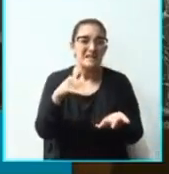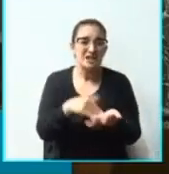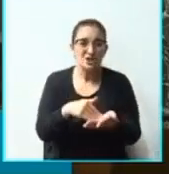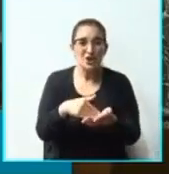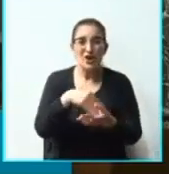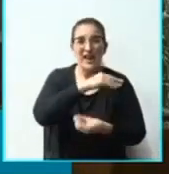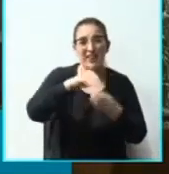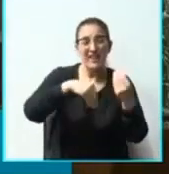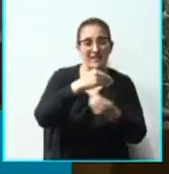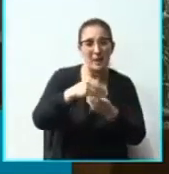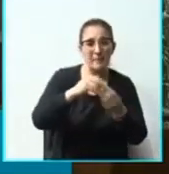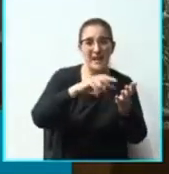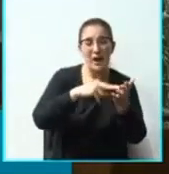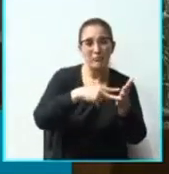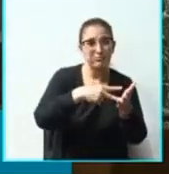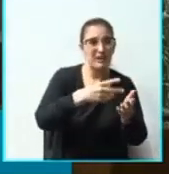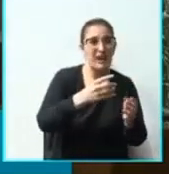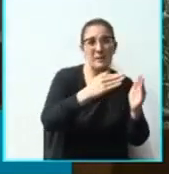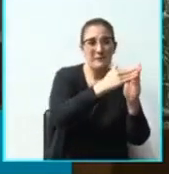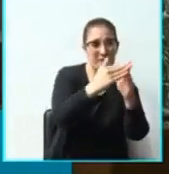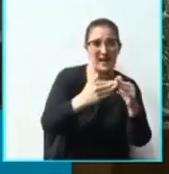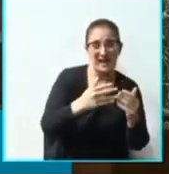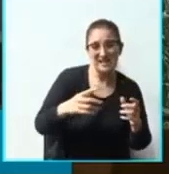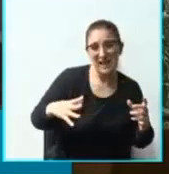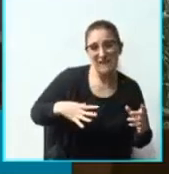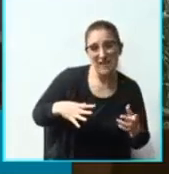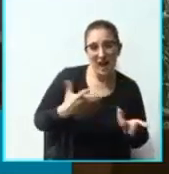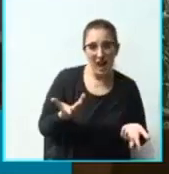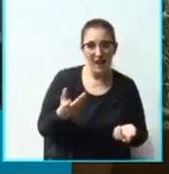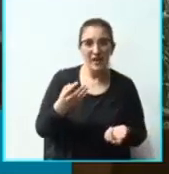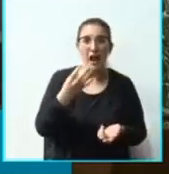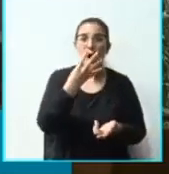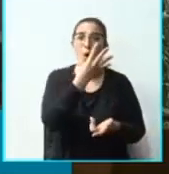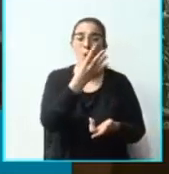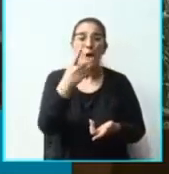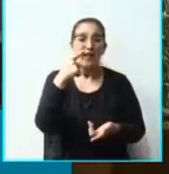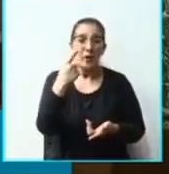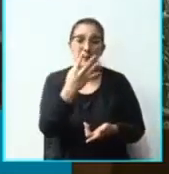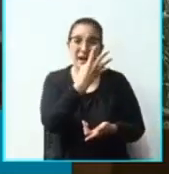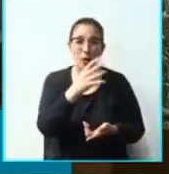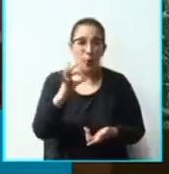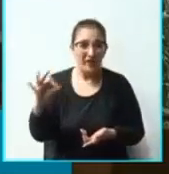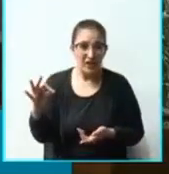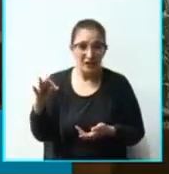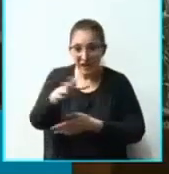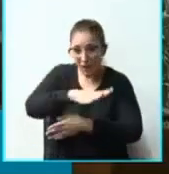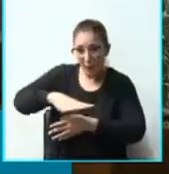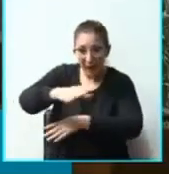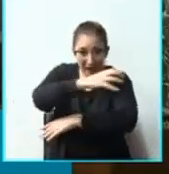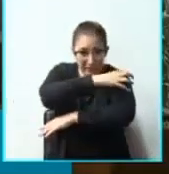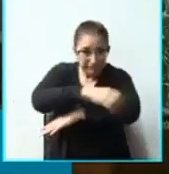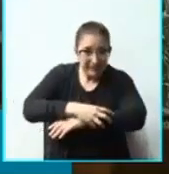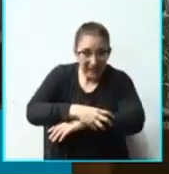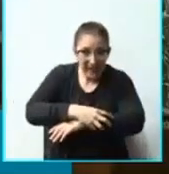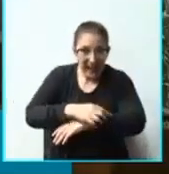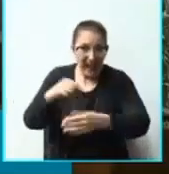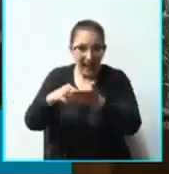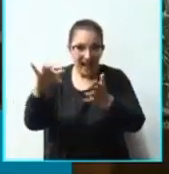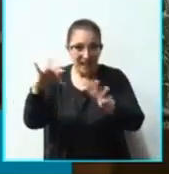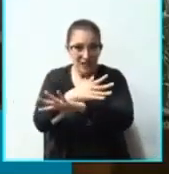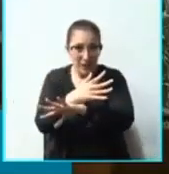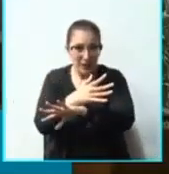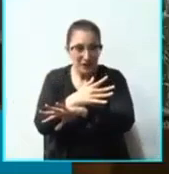con problemas de vivienda en la Argentina. Hay 4.400 barrios populares y la Ciudad de Buenos Aires tiene el